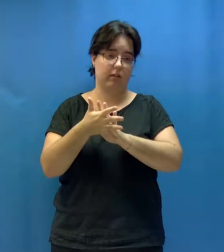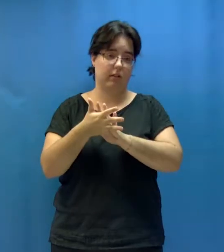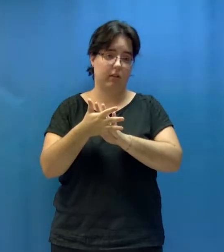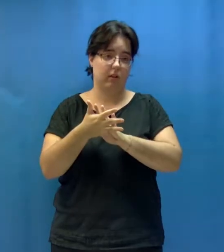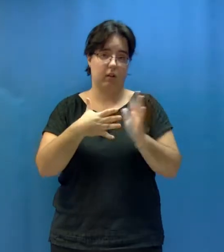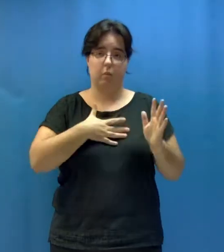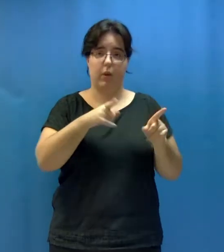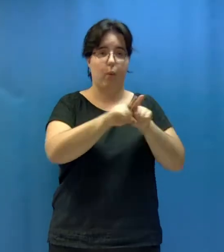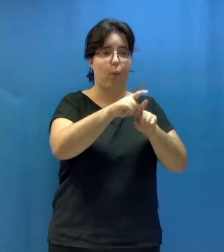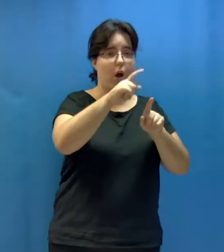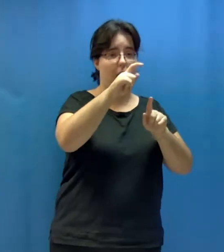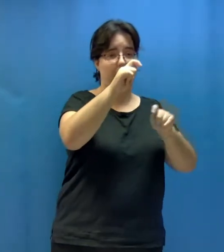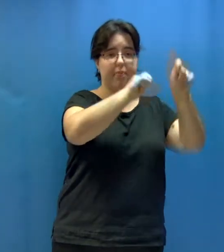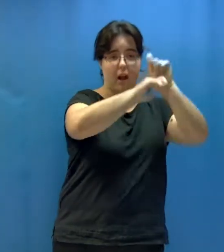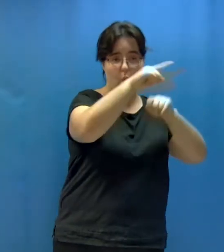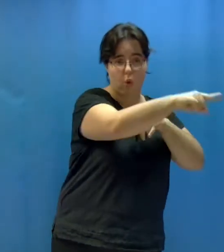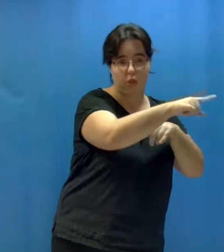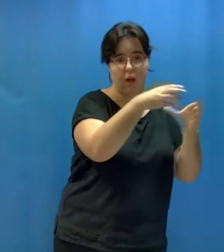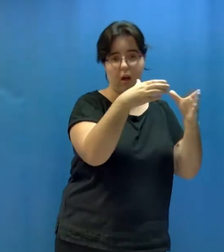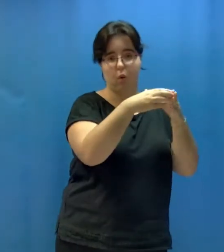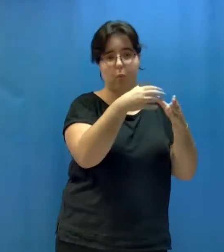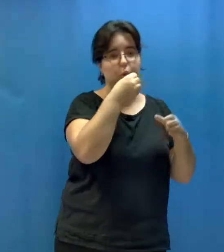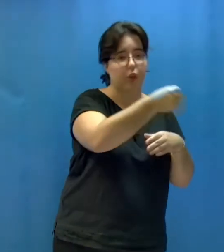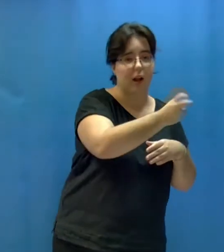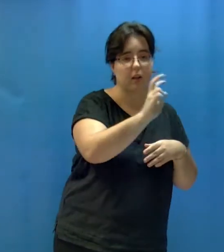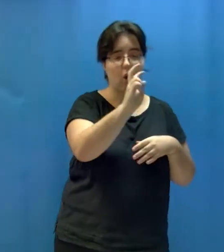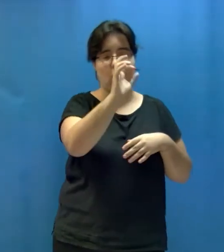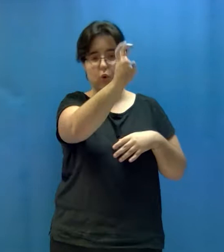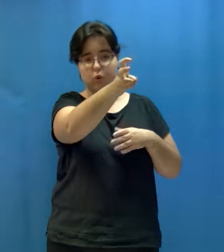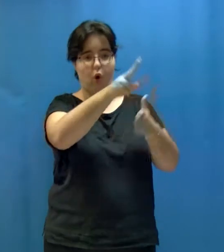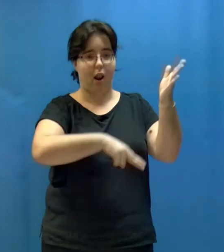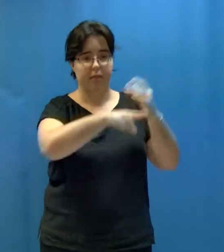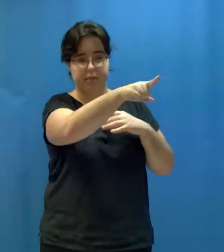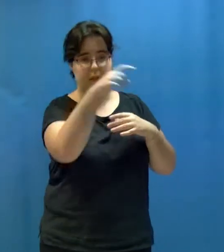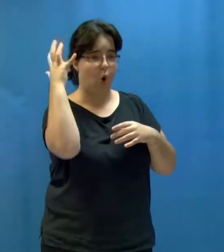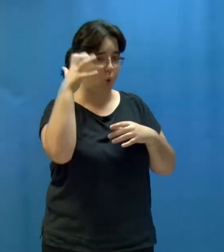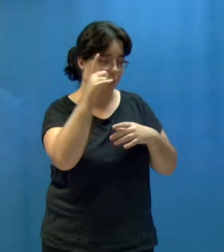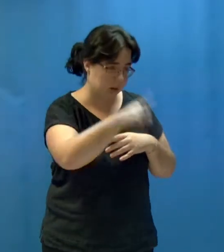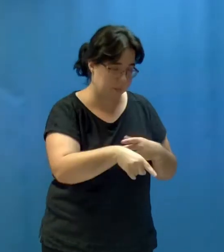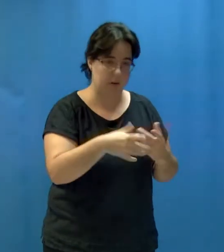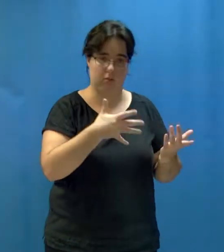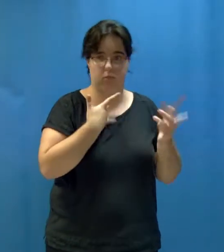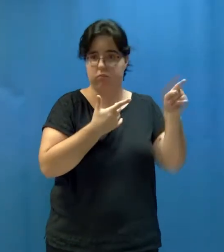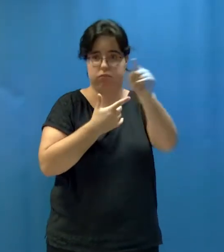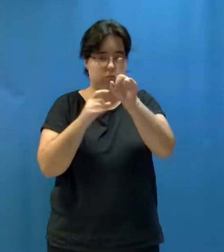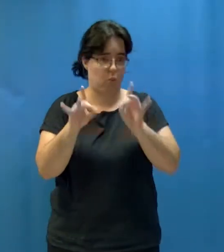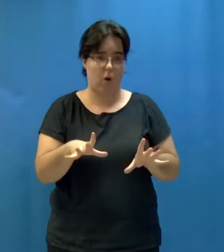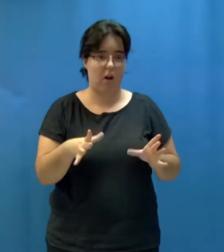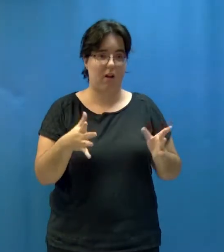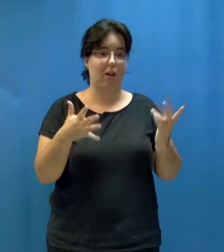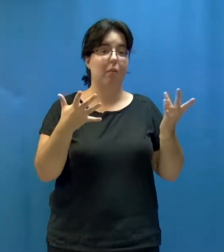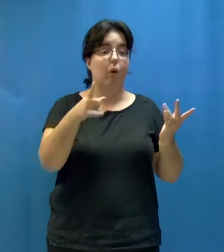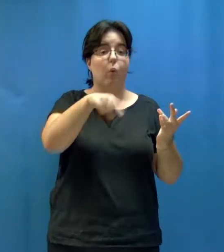Zaragoza con un gobierno socialista o en La Coruña con otro gobierno socialista. Ni más ni menos, señor Lorenzo. Pero como usted se limita a dar el dato de